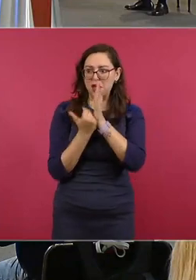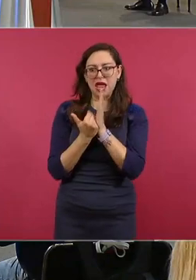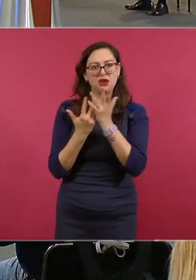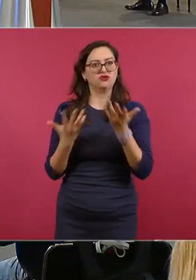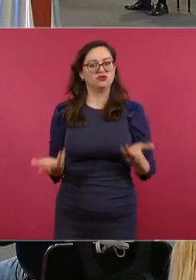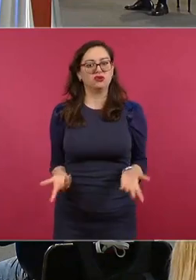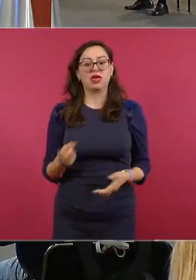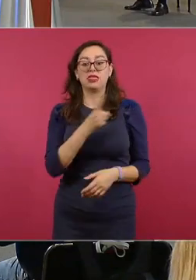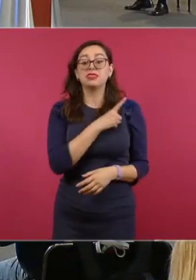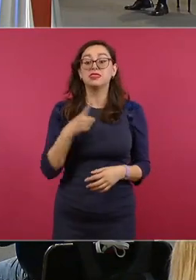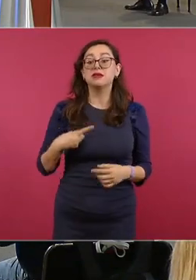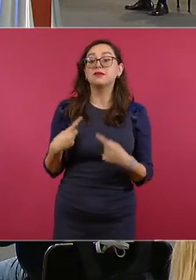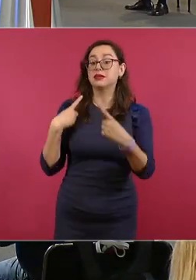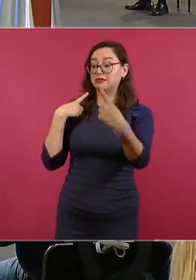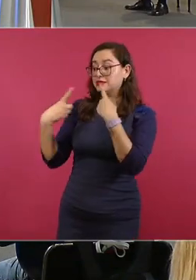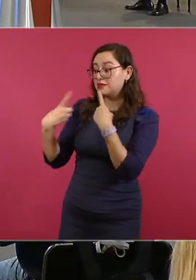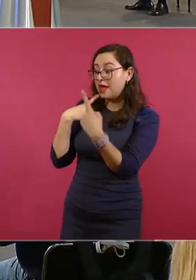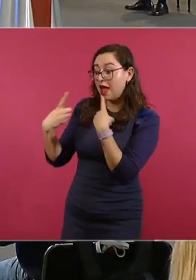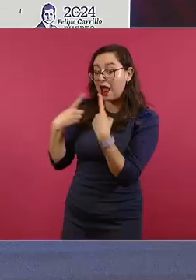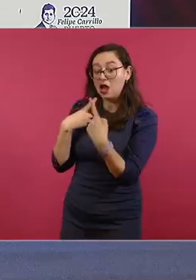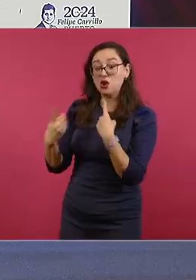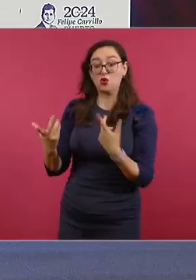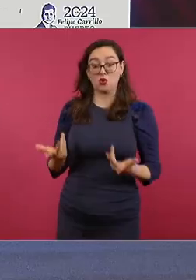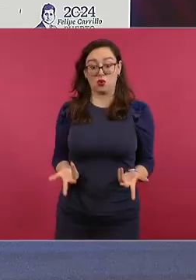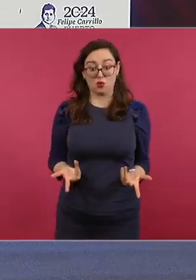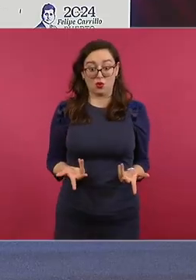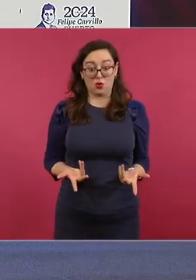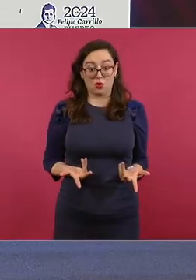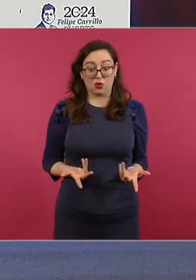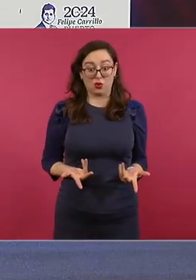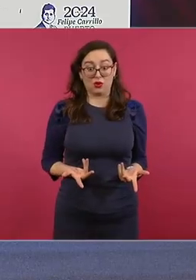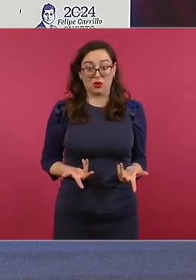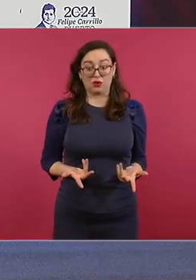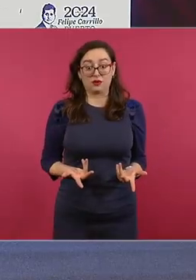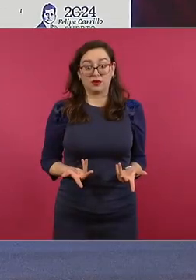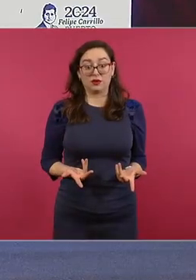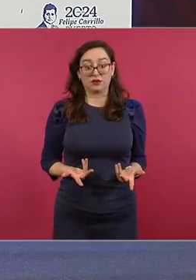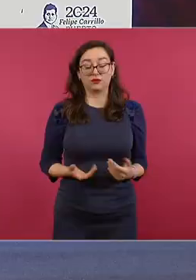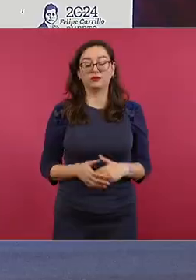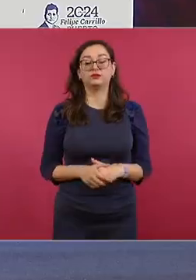por lo que tú estás planteando, de que el segundo grupo